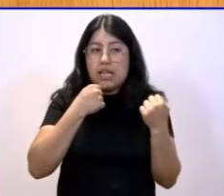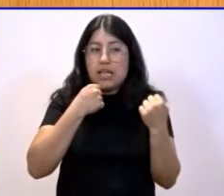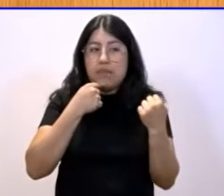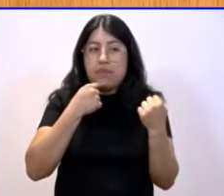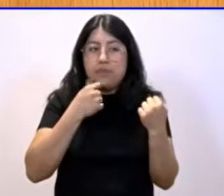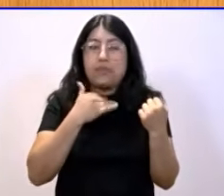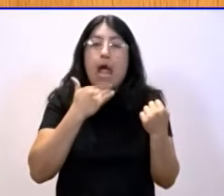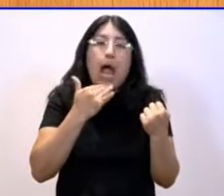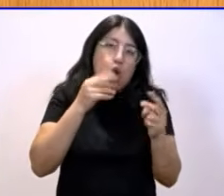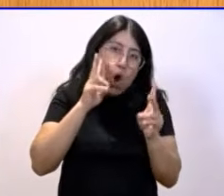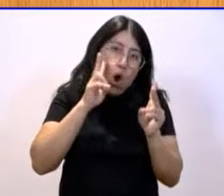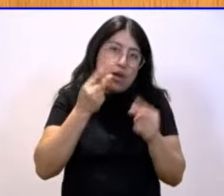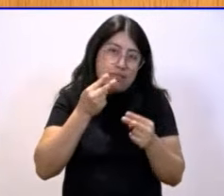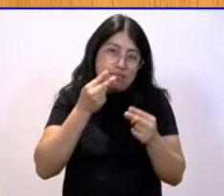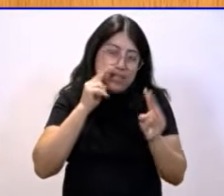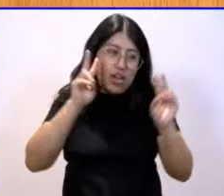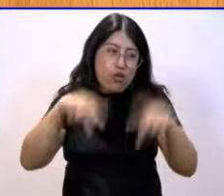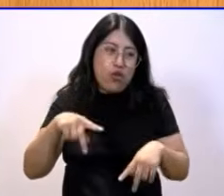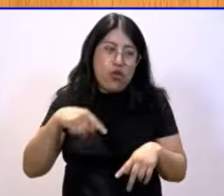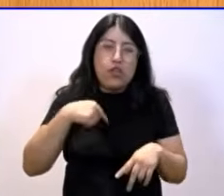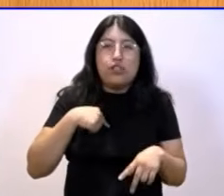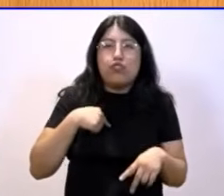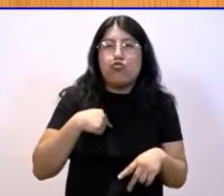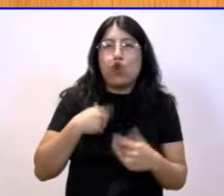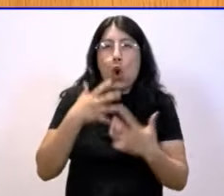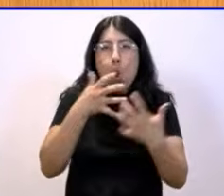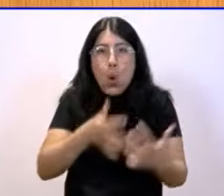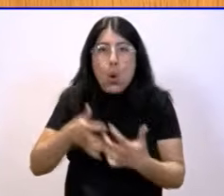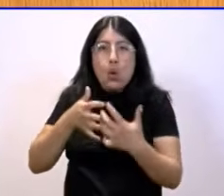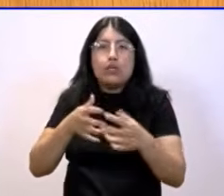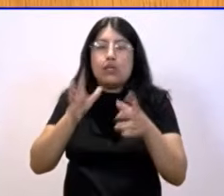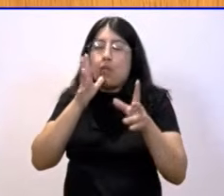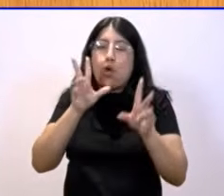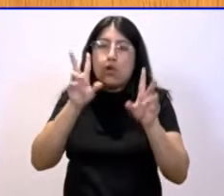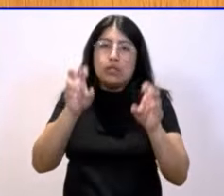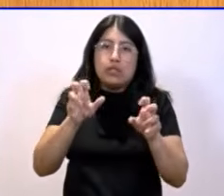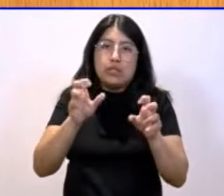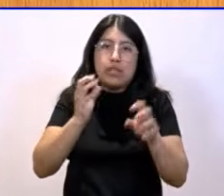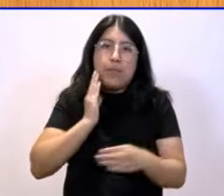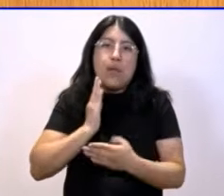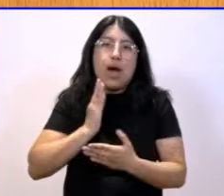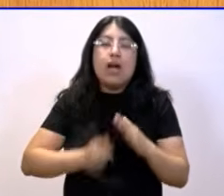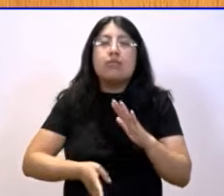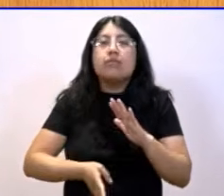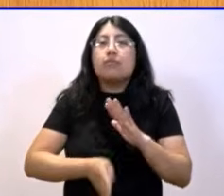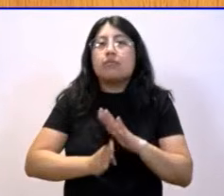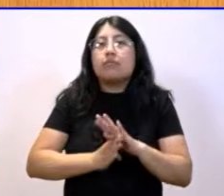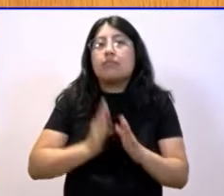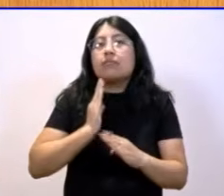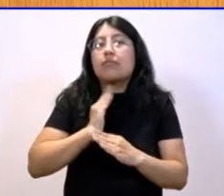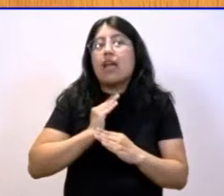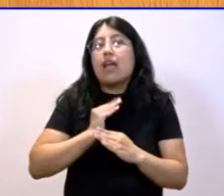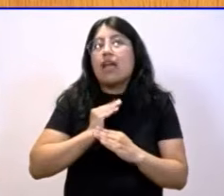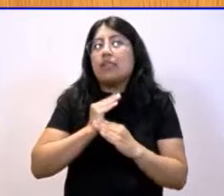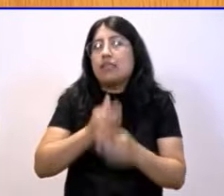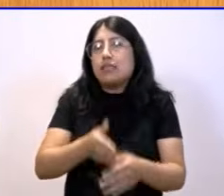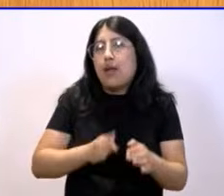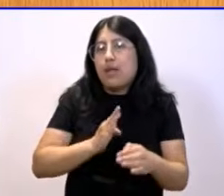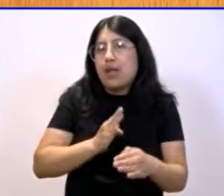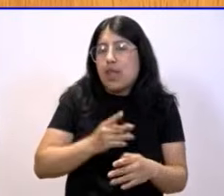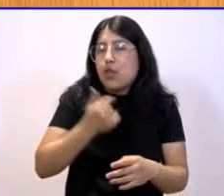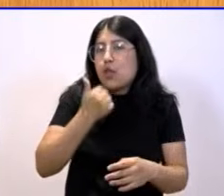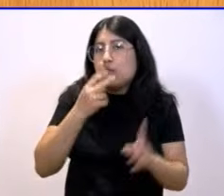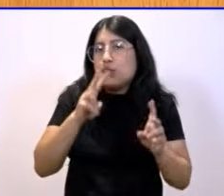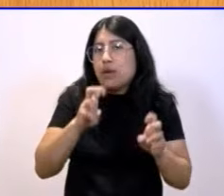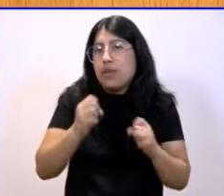menos reconoce que fui combativa con el tema de la estabilización de los trabajadores, de los empleados públicos, entre otras